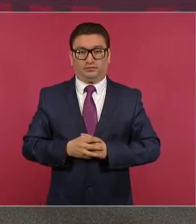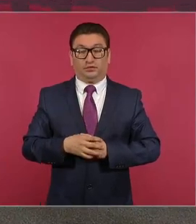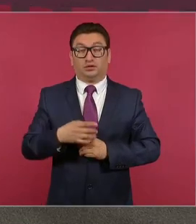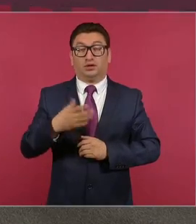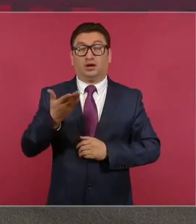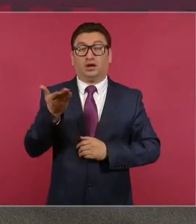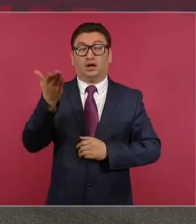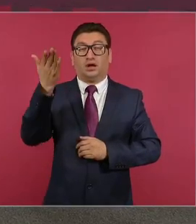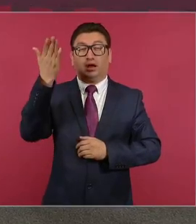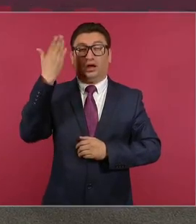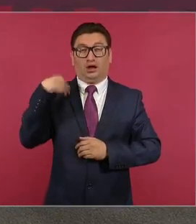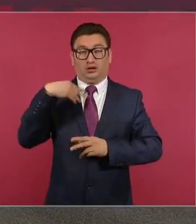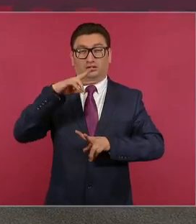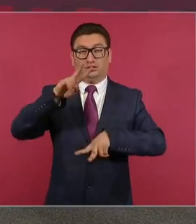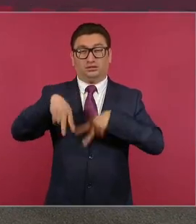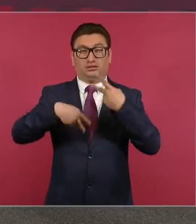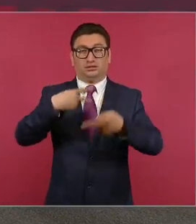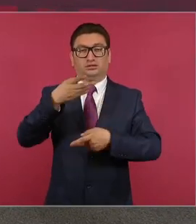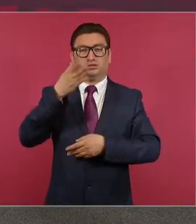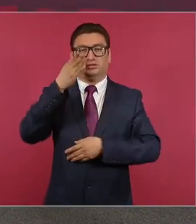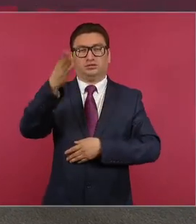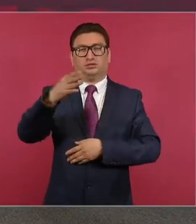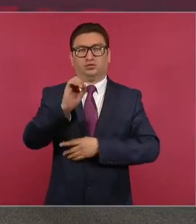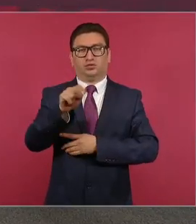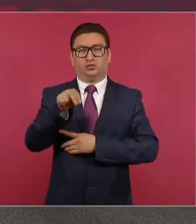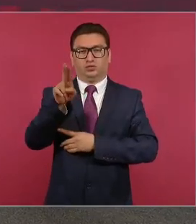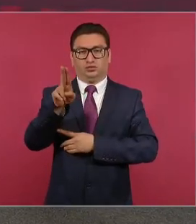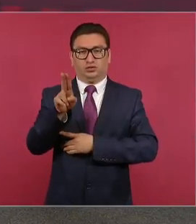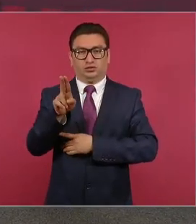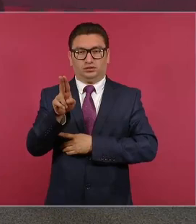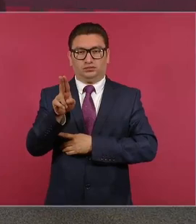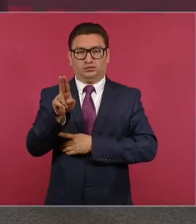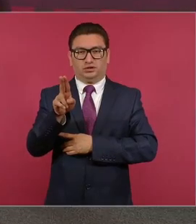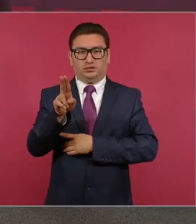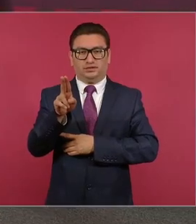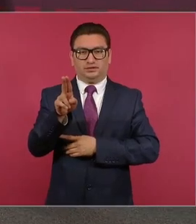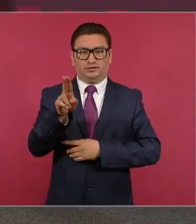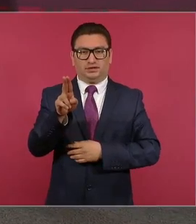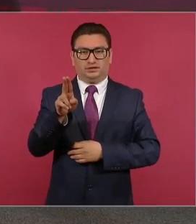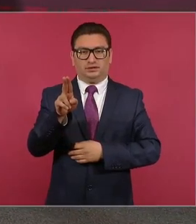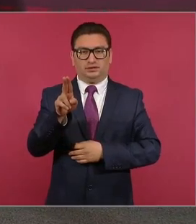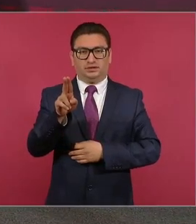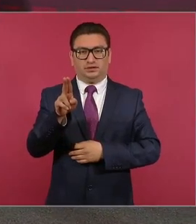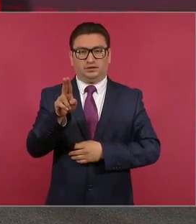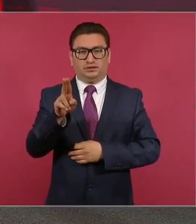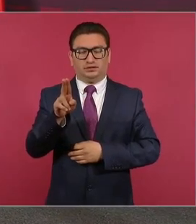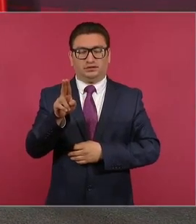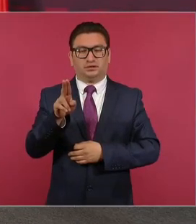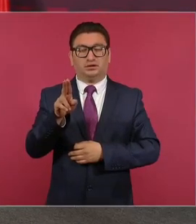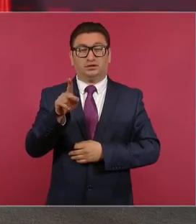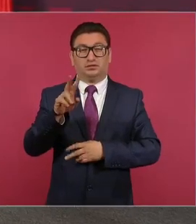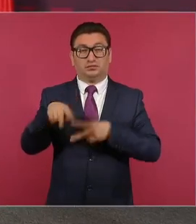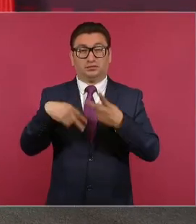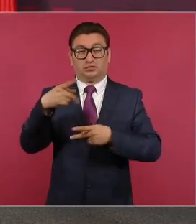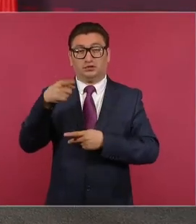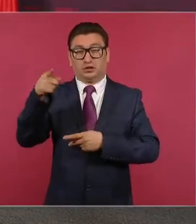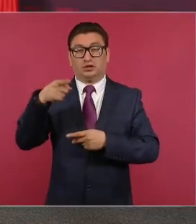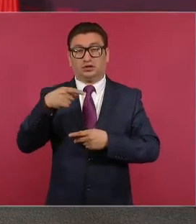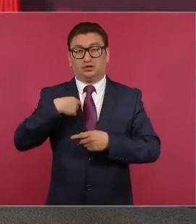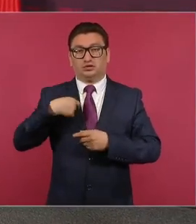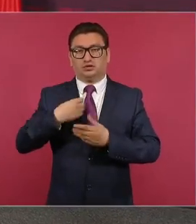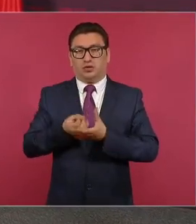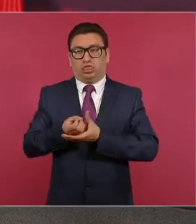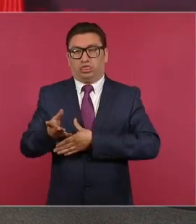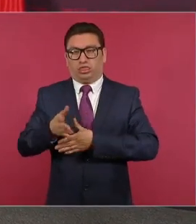la vez pasada que fui a la ONU, estaban ahí y me les